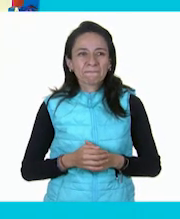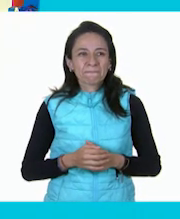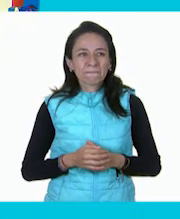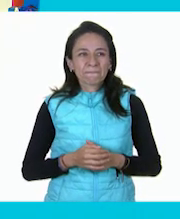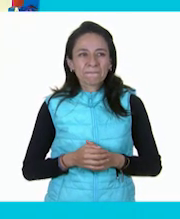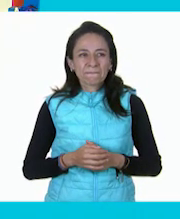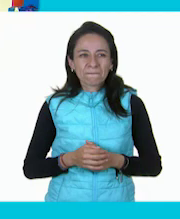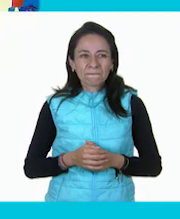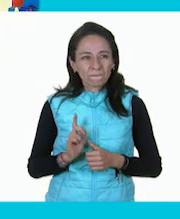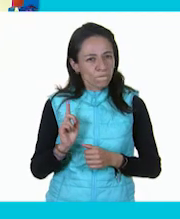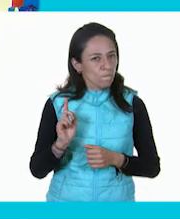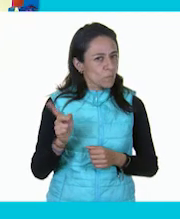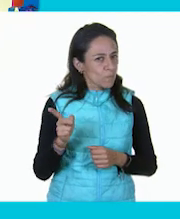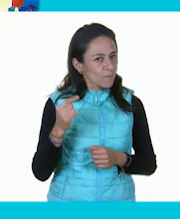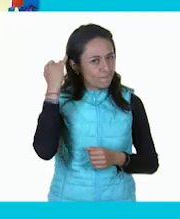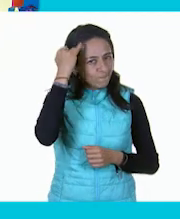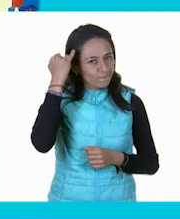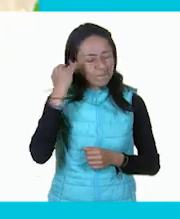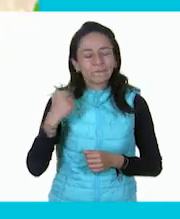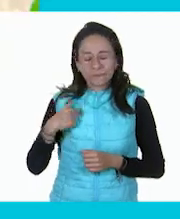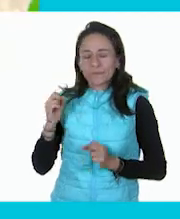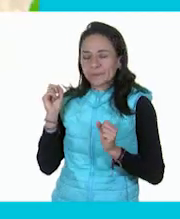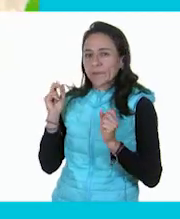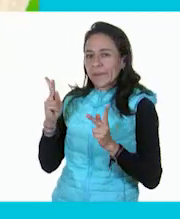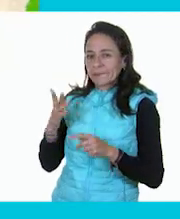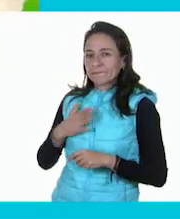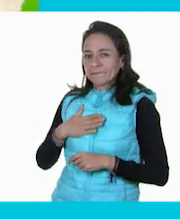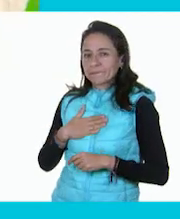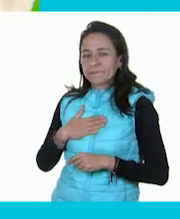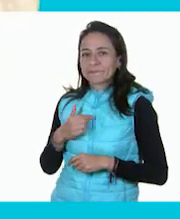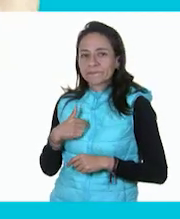Tú, Itza. Voy.